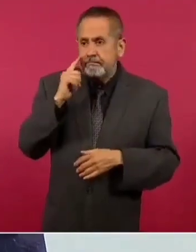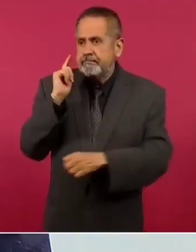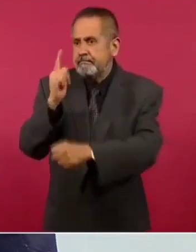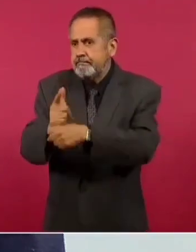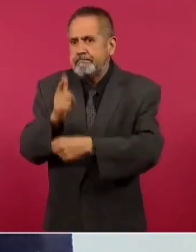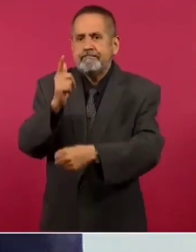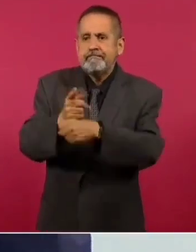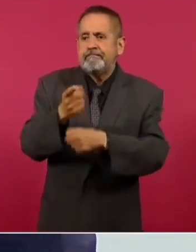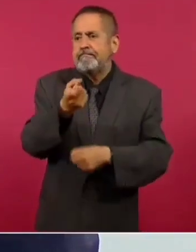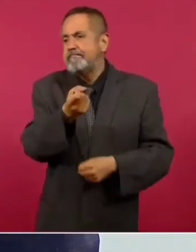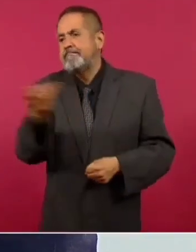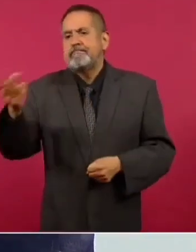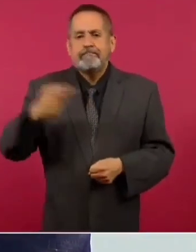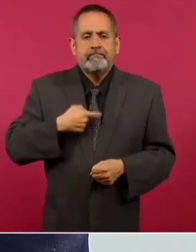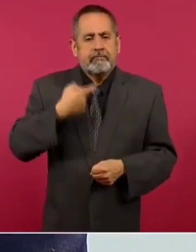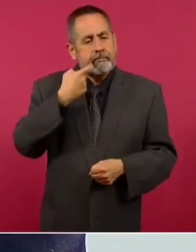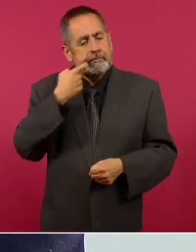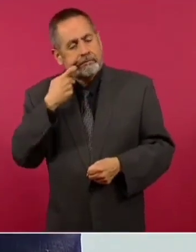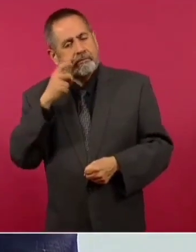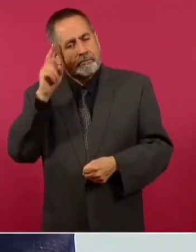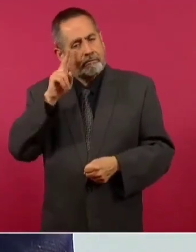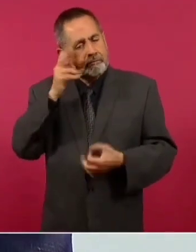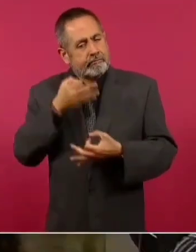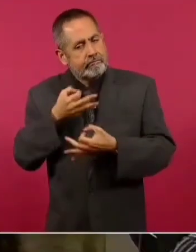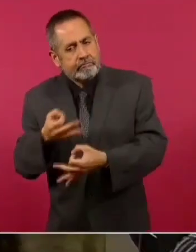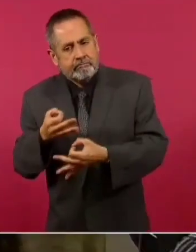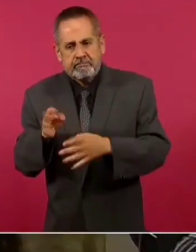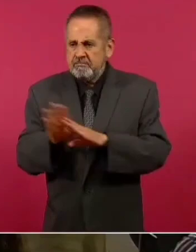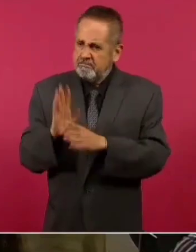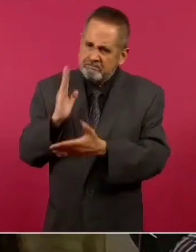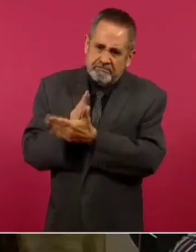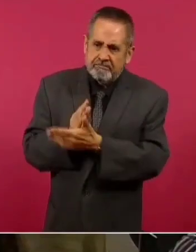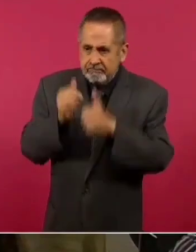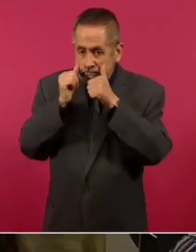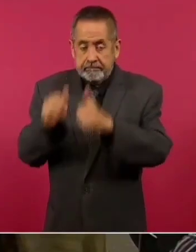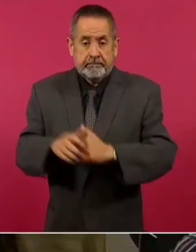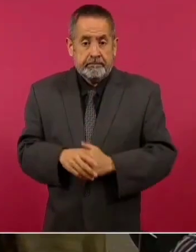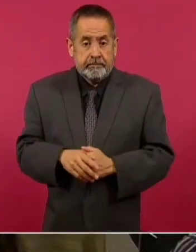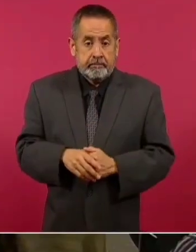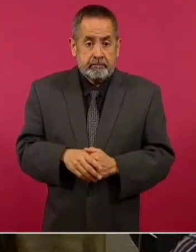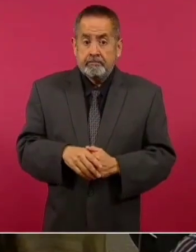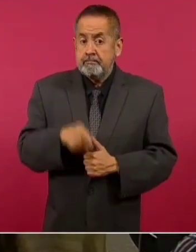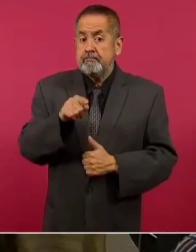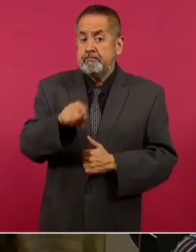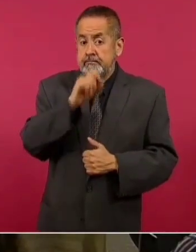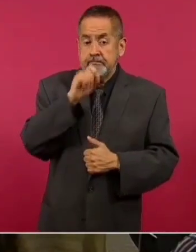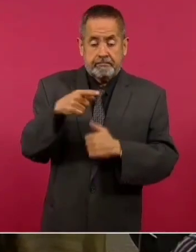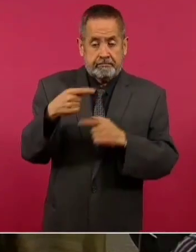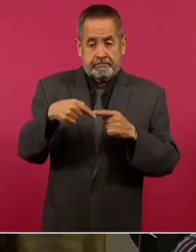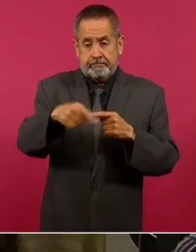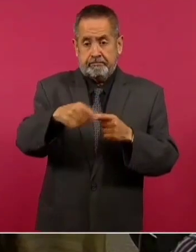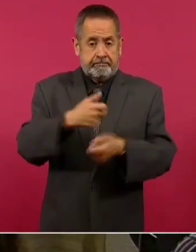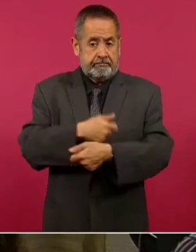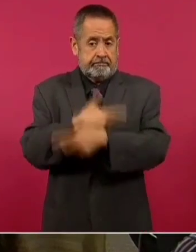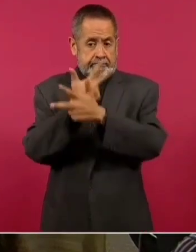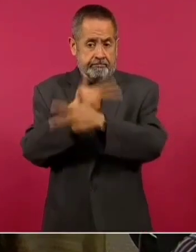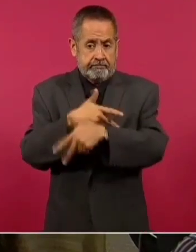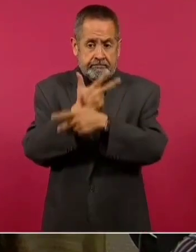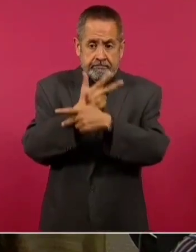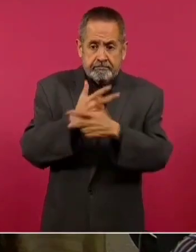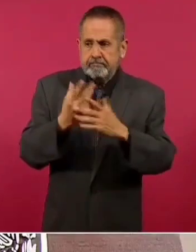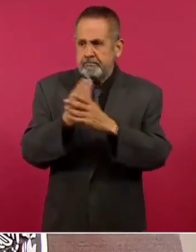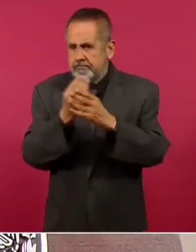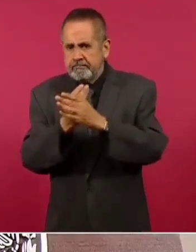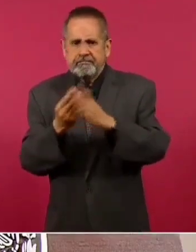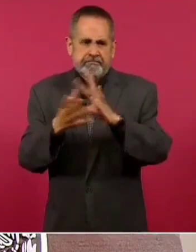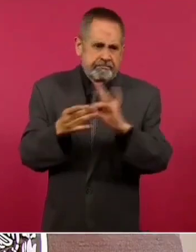adicciones de la manera más temprana posible. Tendremos sesiones virtuales donde nuestros especialistas, tenemos un excelente equipo de salud